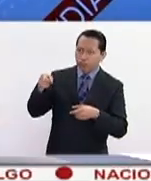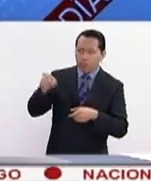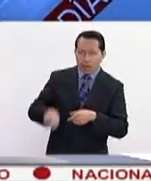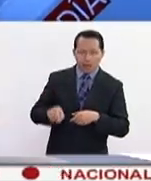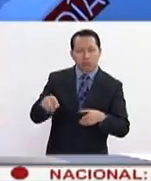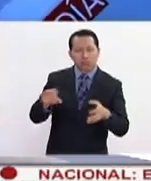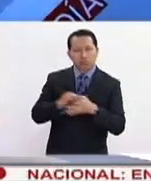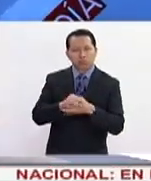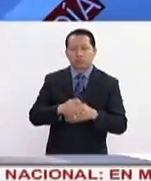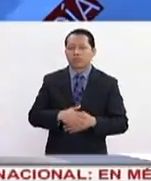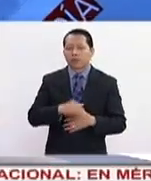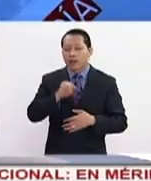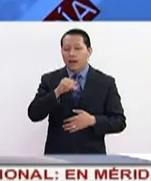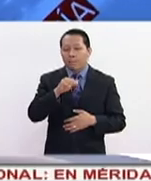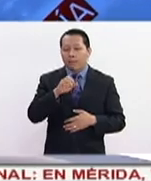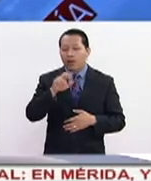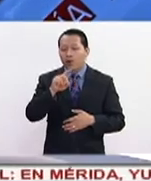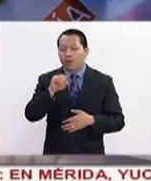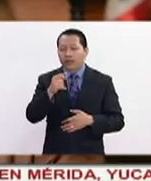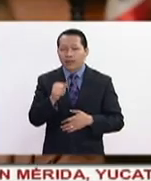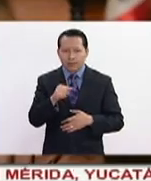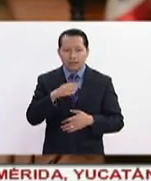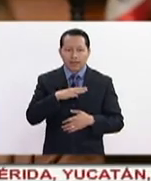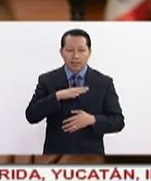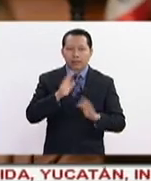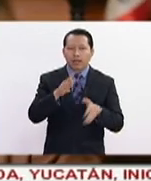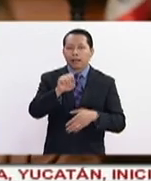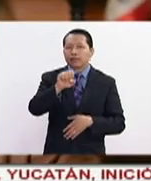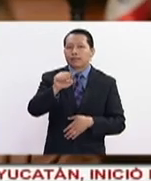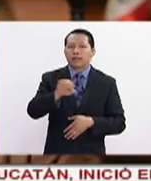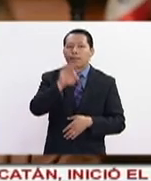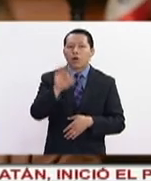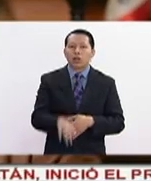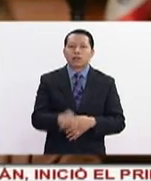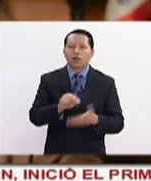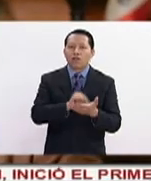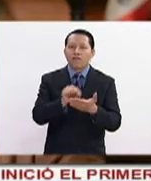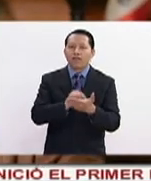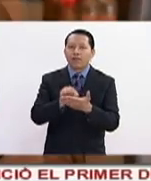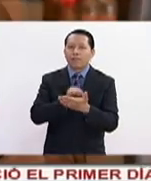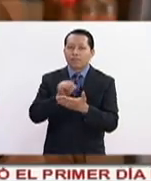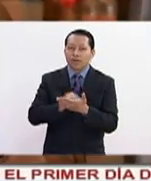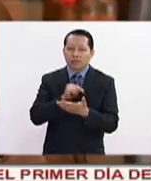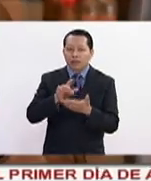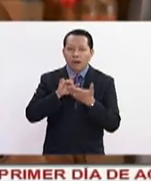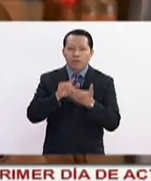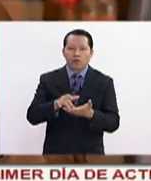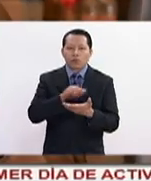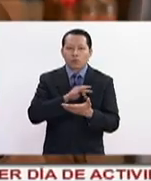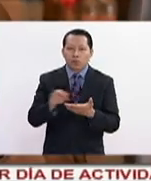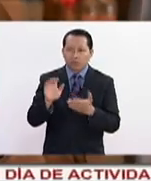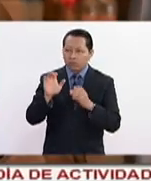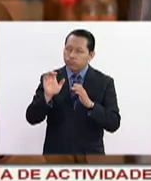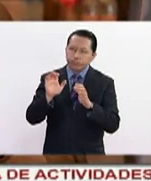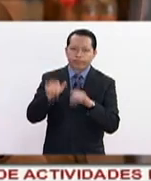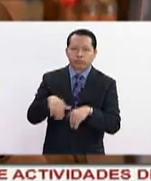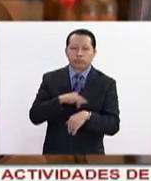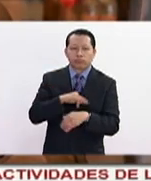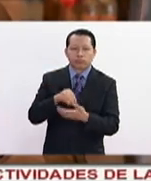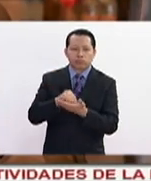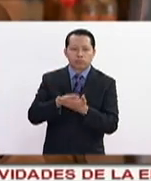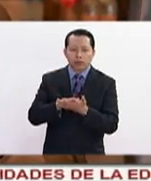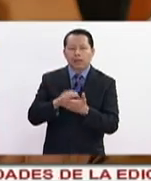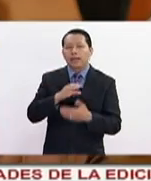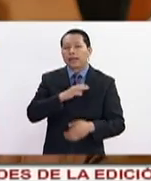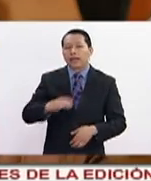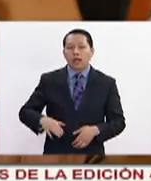Y Jaime Rodríguez, el Bronco, ya alcanzó el 60% de las firmas de apoyo ciudadano necesarias para registrarse como candidato